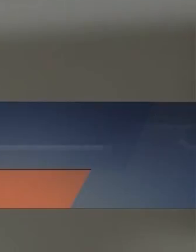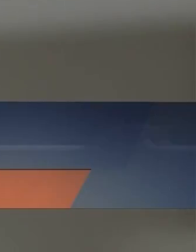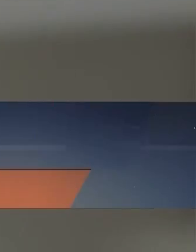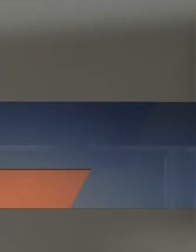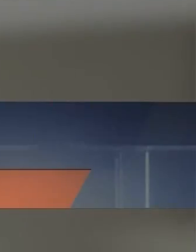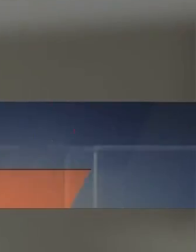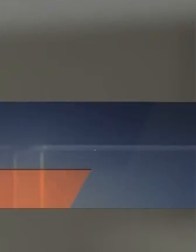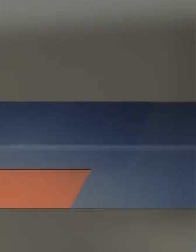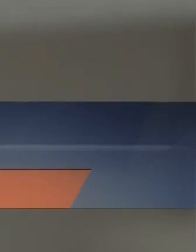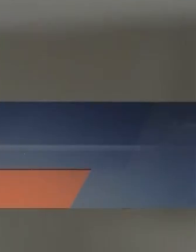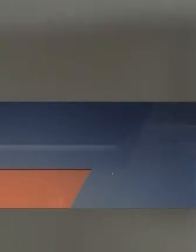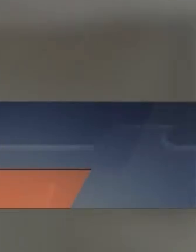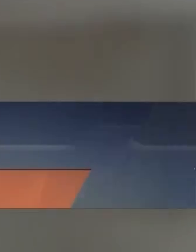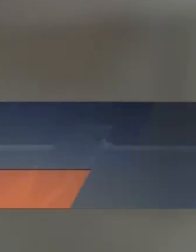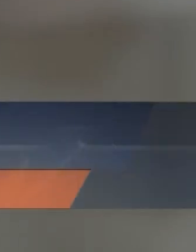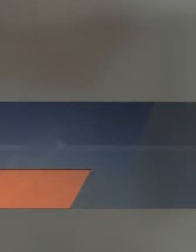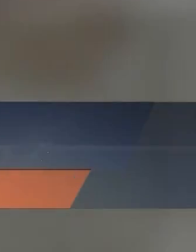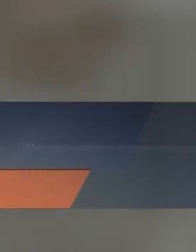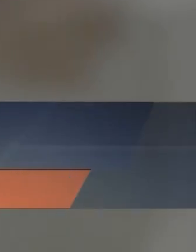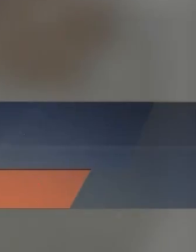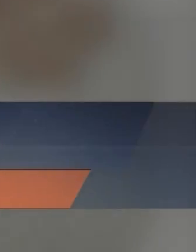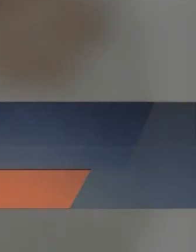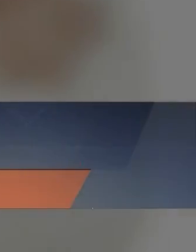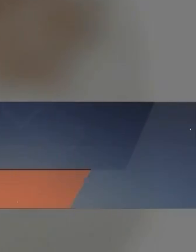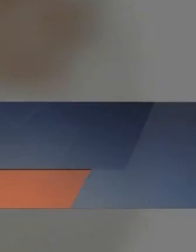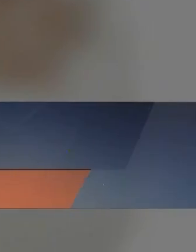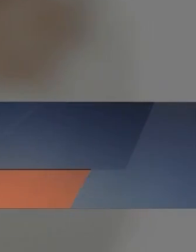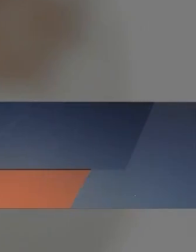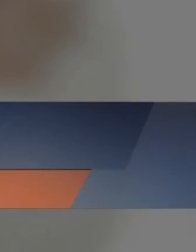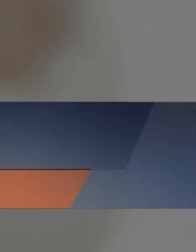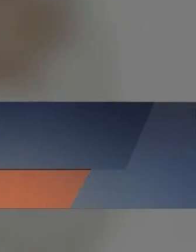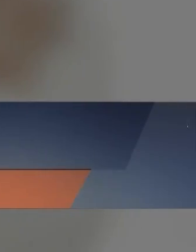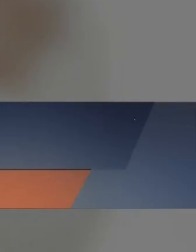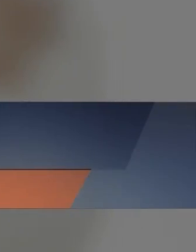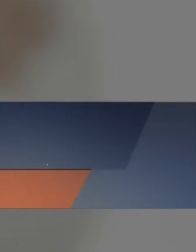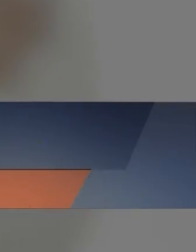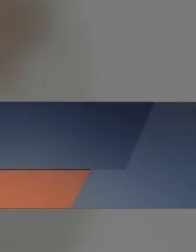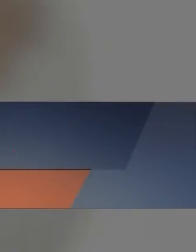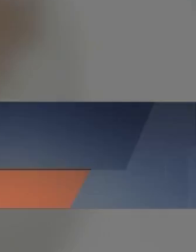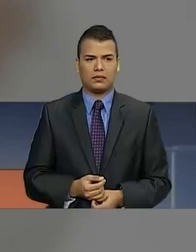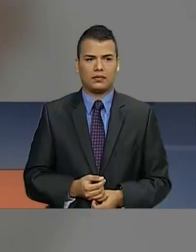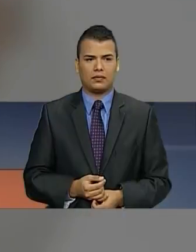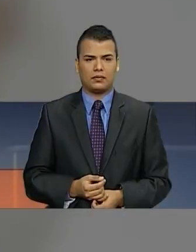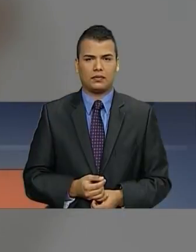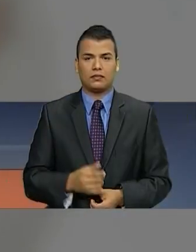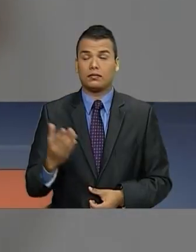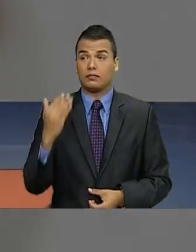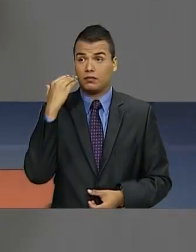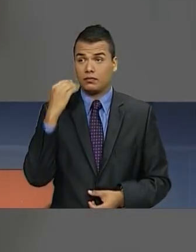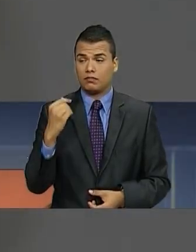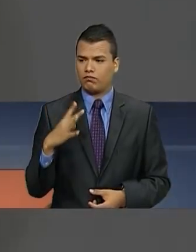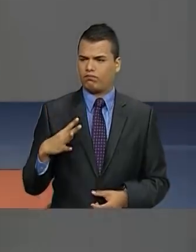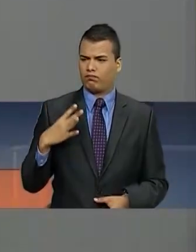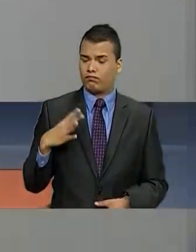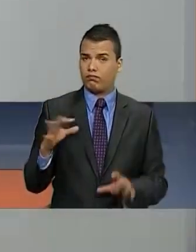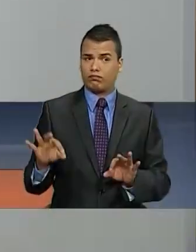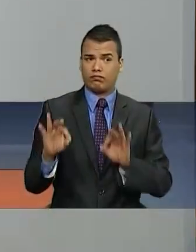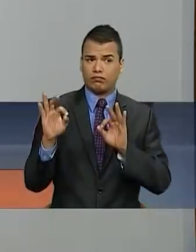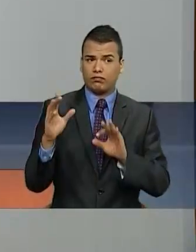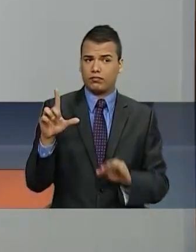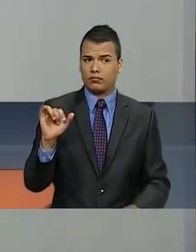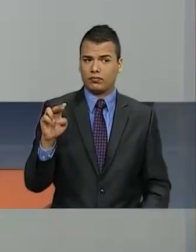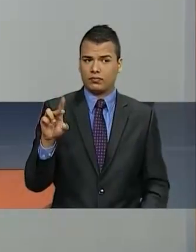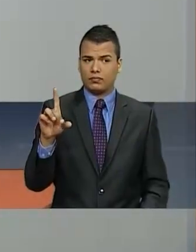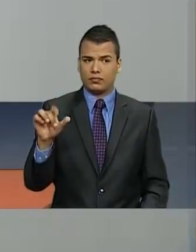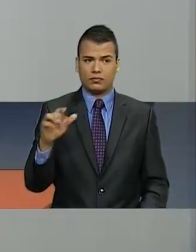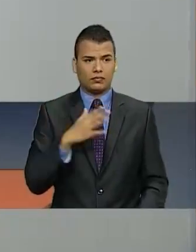Noticias. Estilo, porte, glamour y por supuesto belleza son algunos de los componentes de Linda Osorio. Nací entre